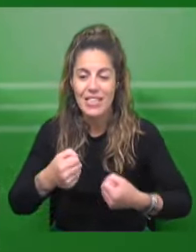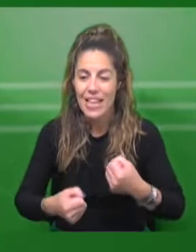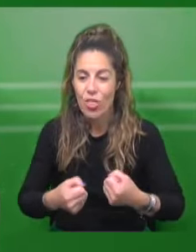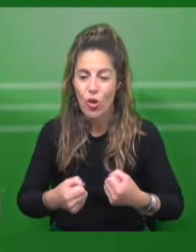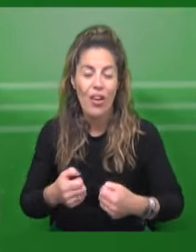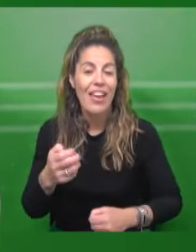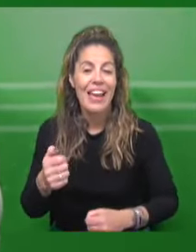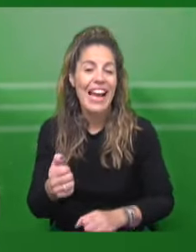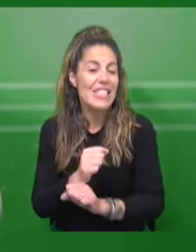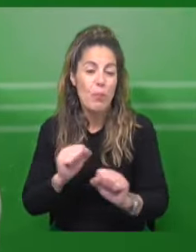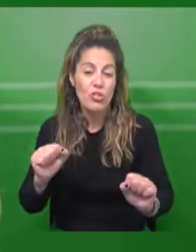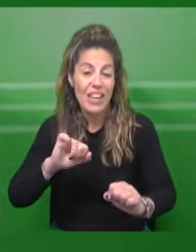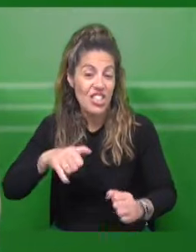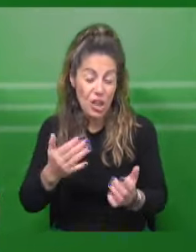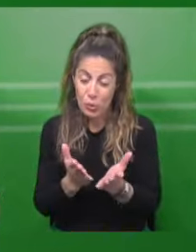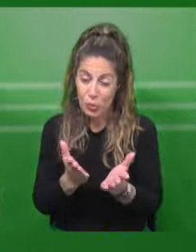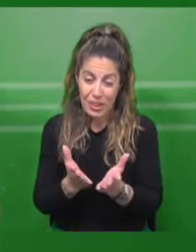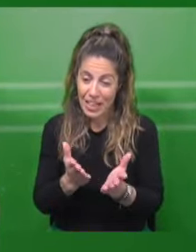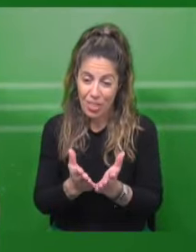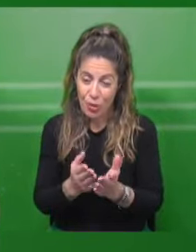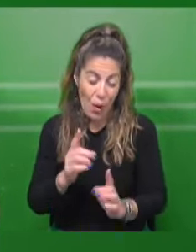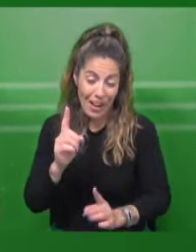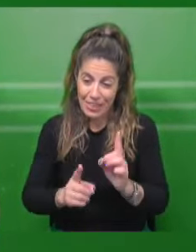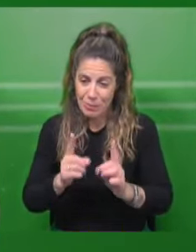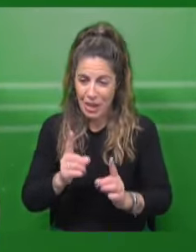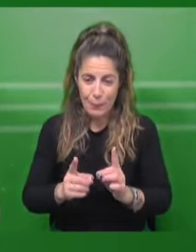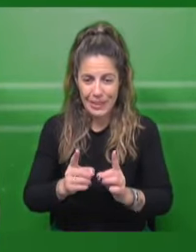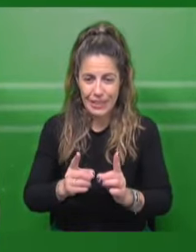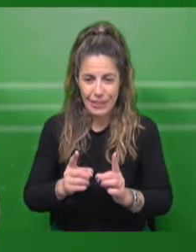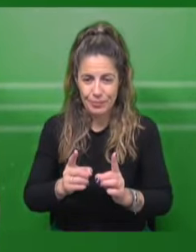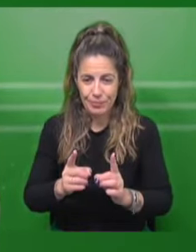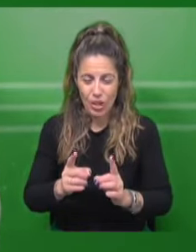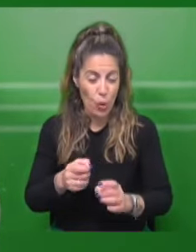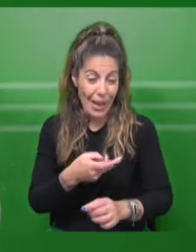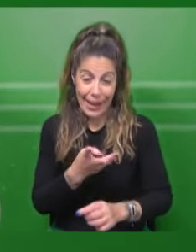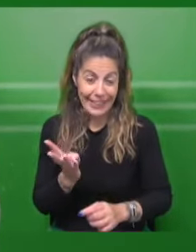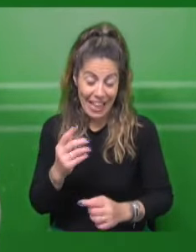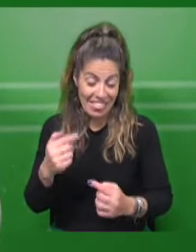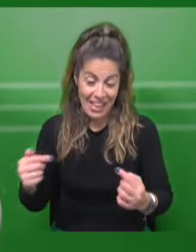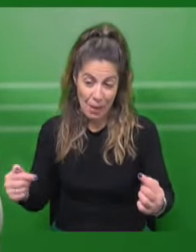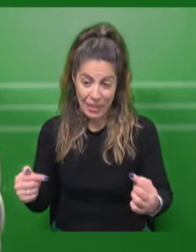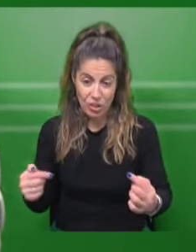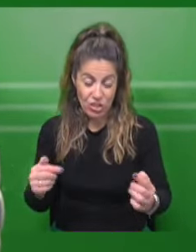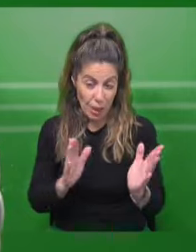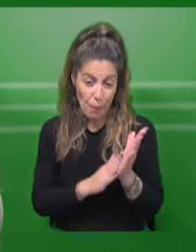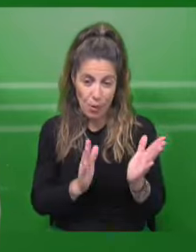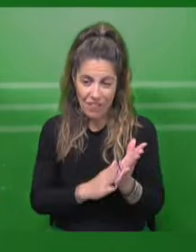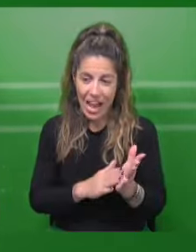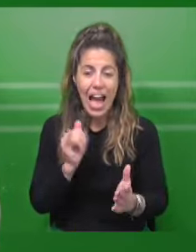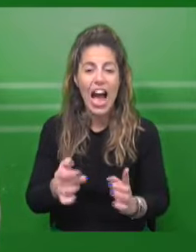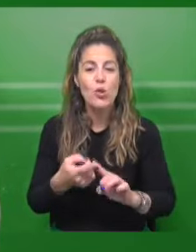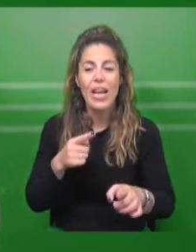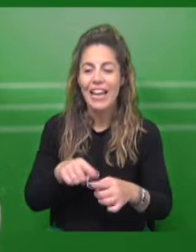casi imposible está estudiado este académicamente y con con una cantidad de elementos empíricos de que hay una